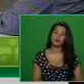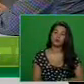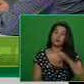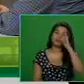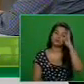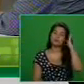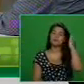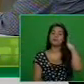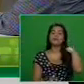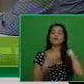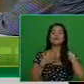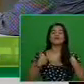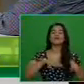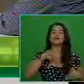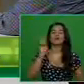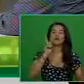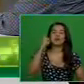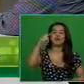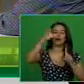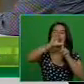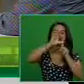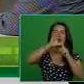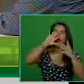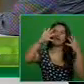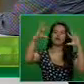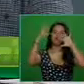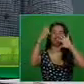condiciones tropicales nuestras, ¿no?